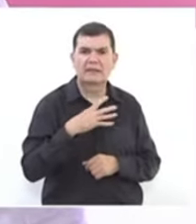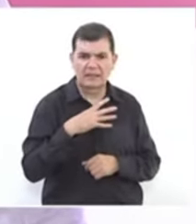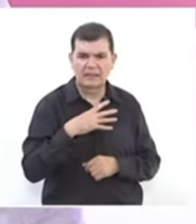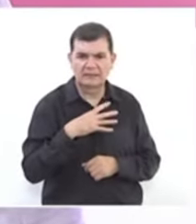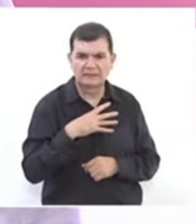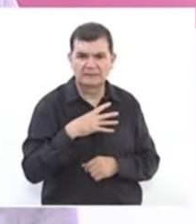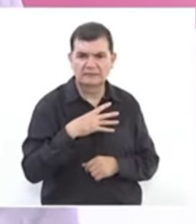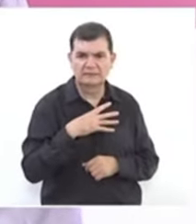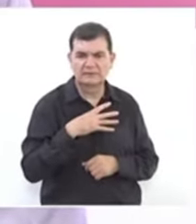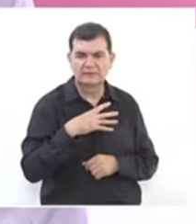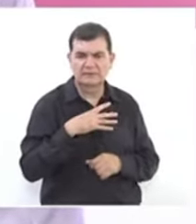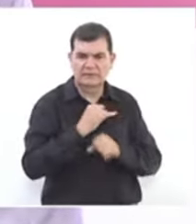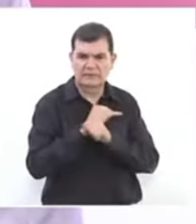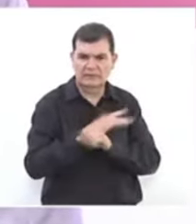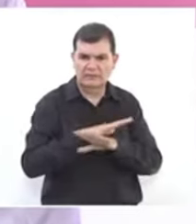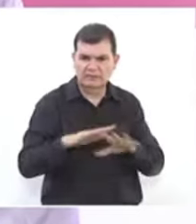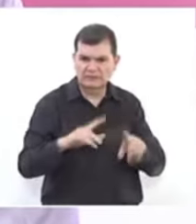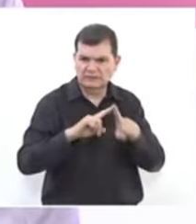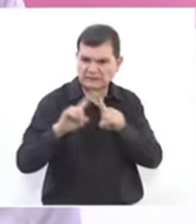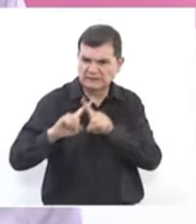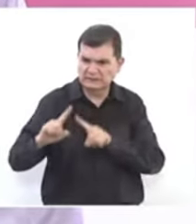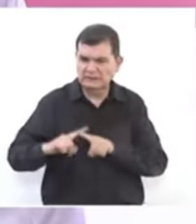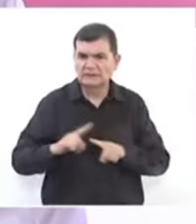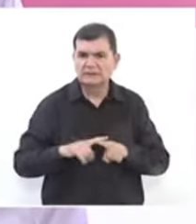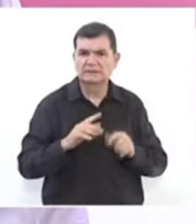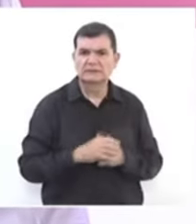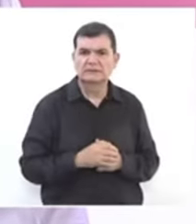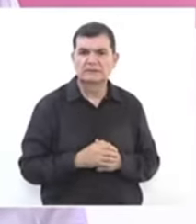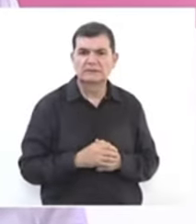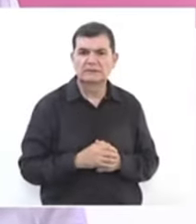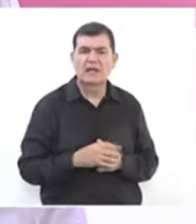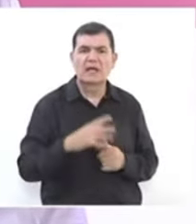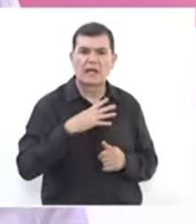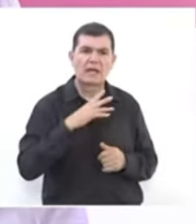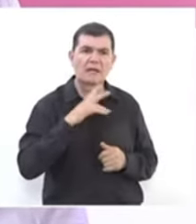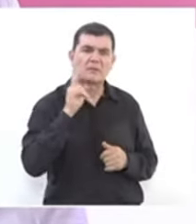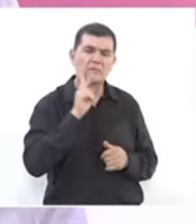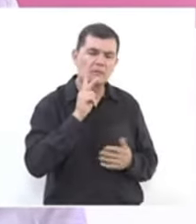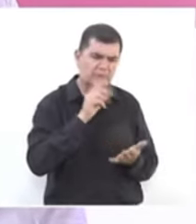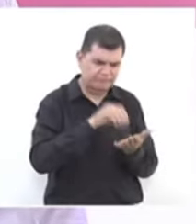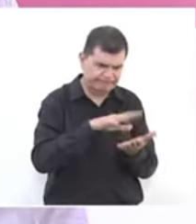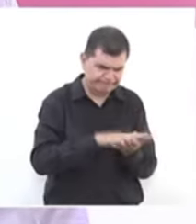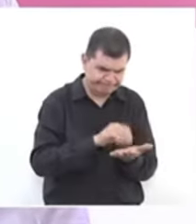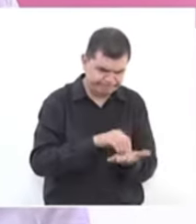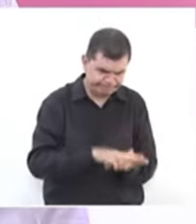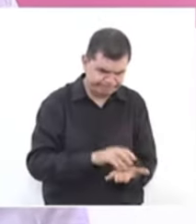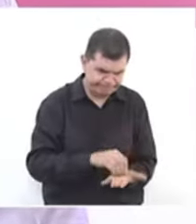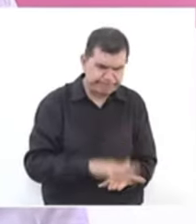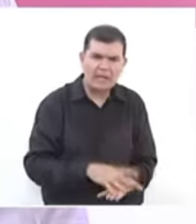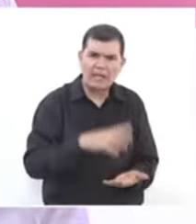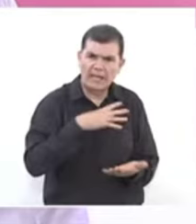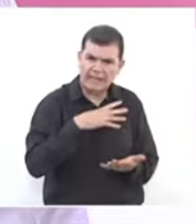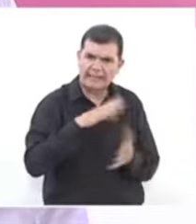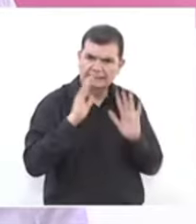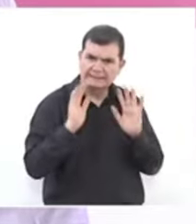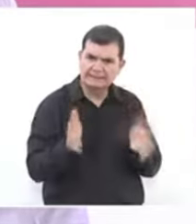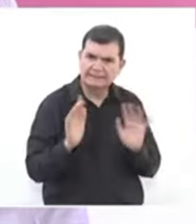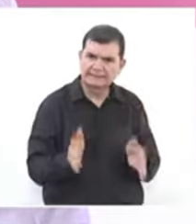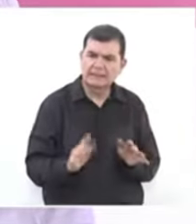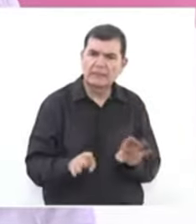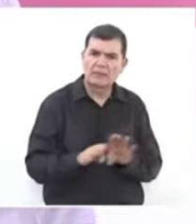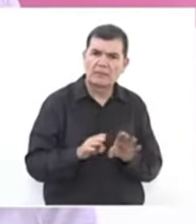de información, son pruebas documentales. Ojo, aviso. Durante